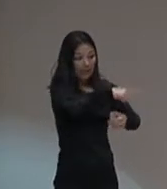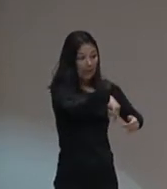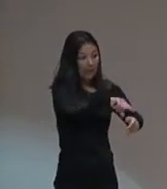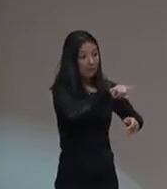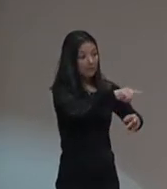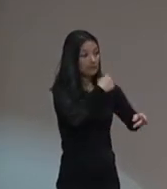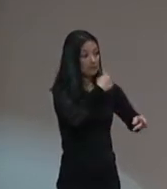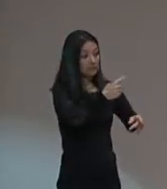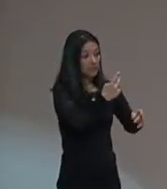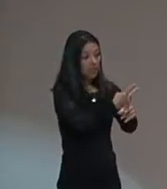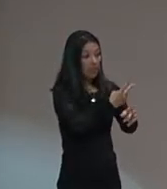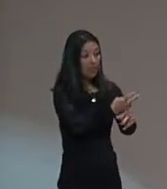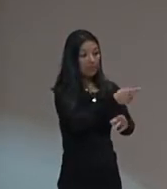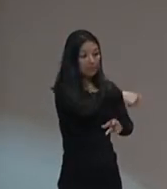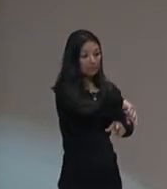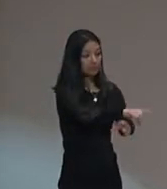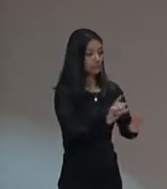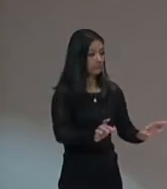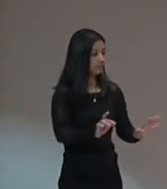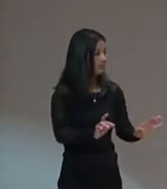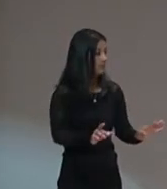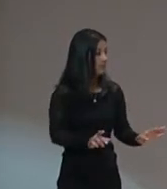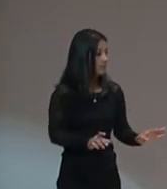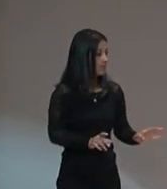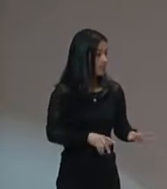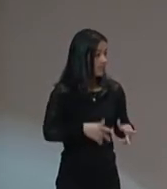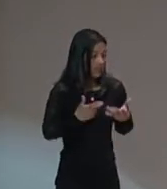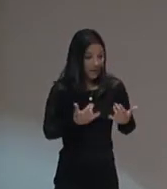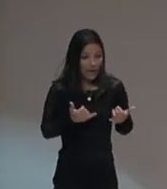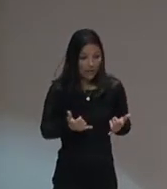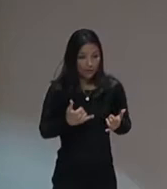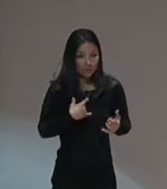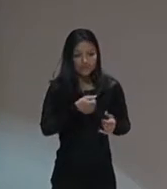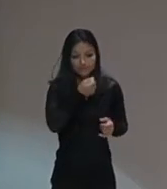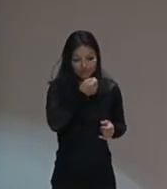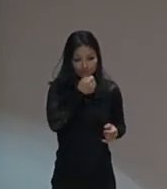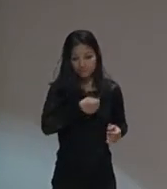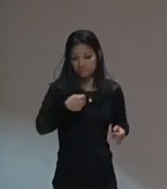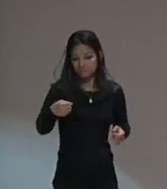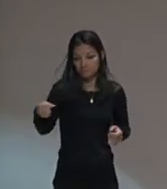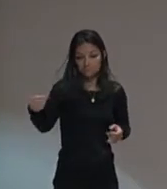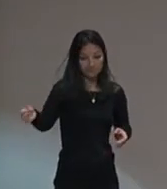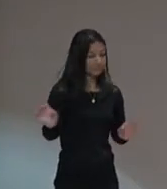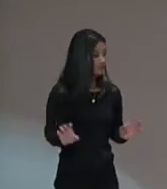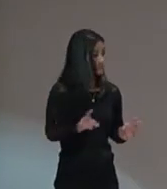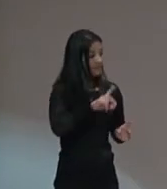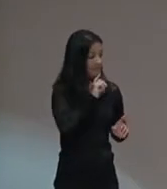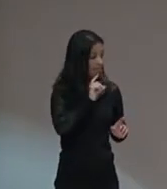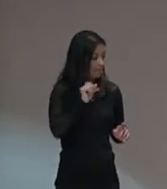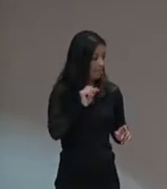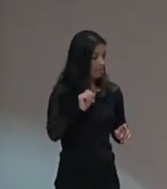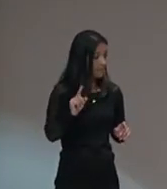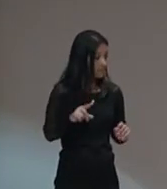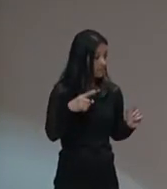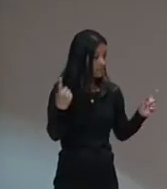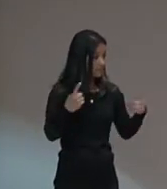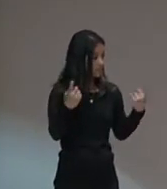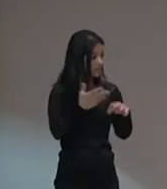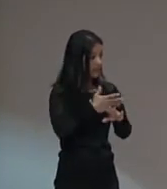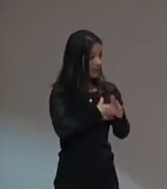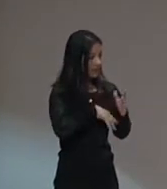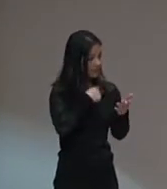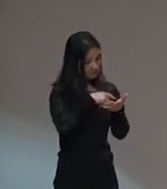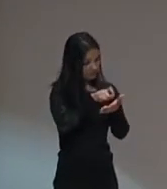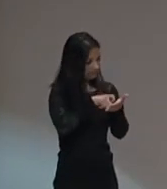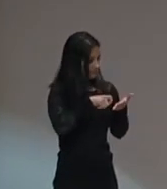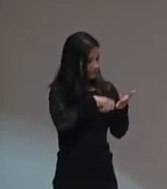peligro? Entonces, aquí les voy a pasar el micrófono y la gran pregunta entre todos los comentarios que tengo